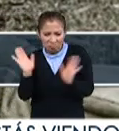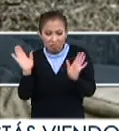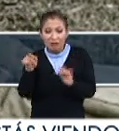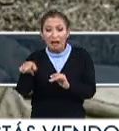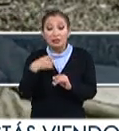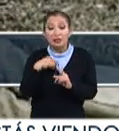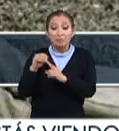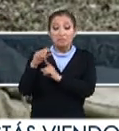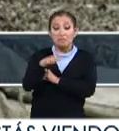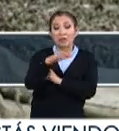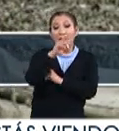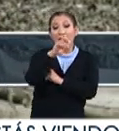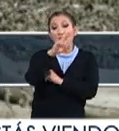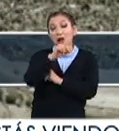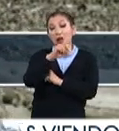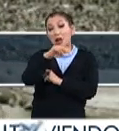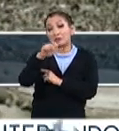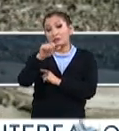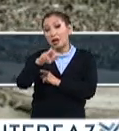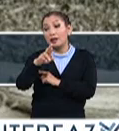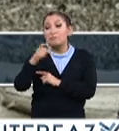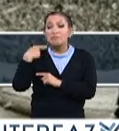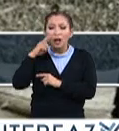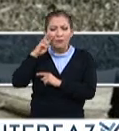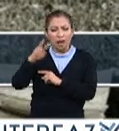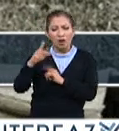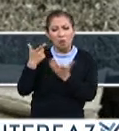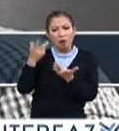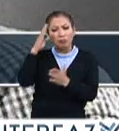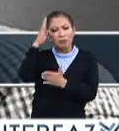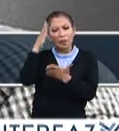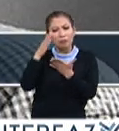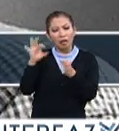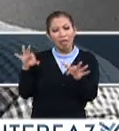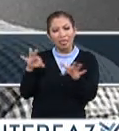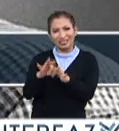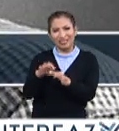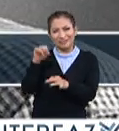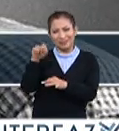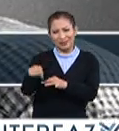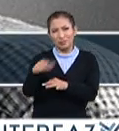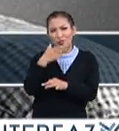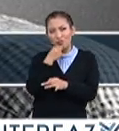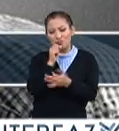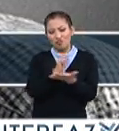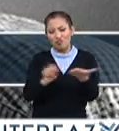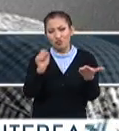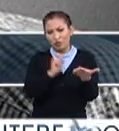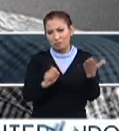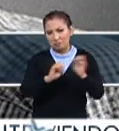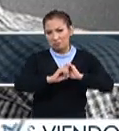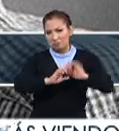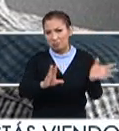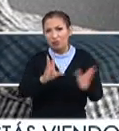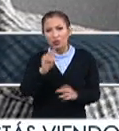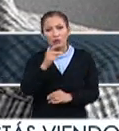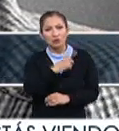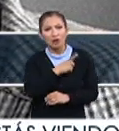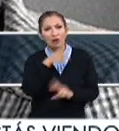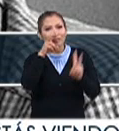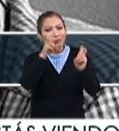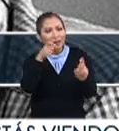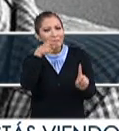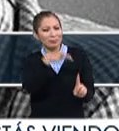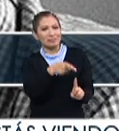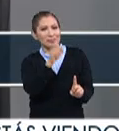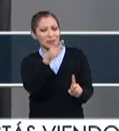que tuvieron influencia en Radwan Nazar, pero de entrada veo el tono bíblico que La Labranza Arcaica lo tiene clarísimo, no solo por el tema